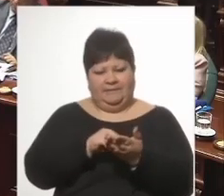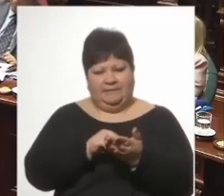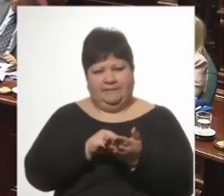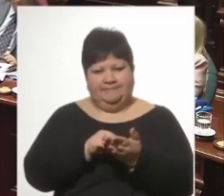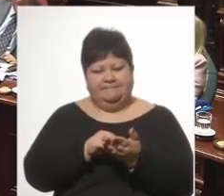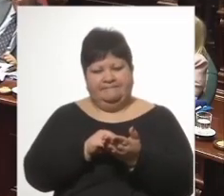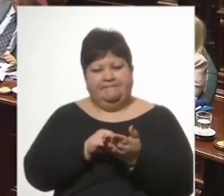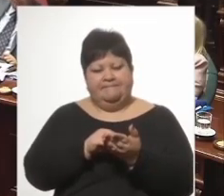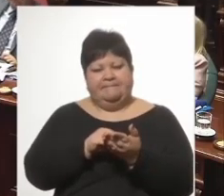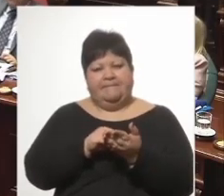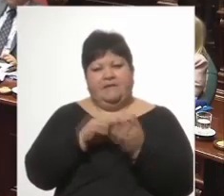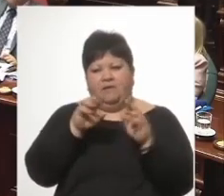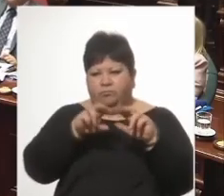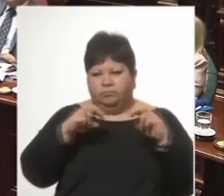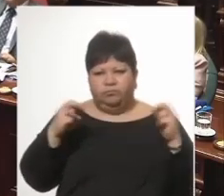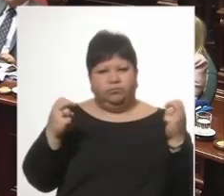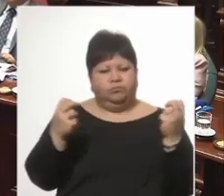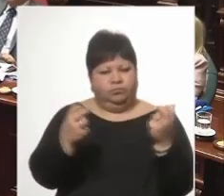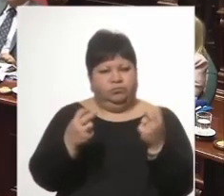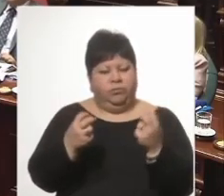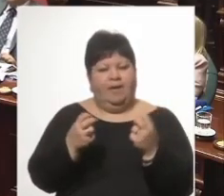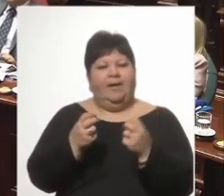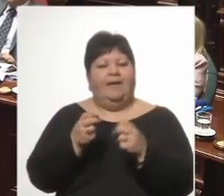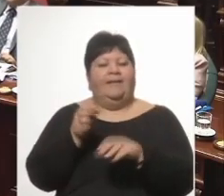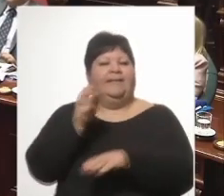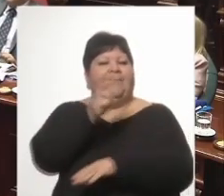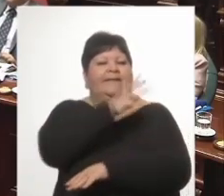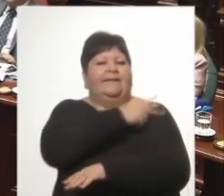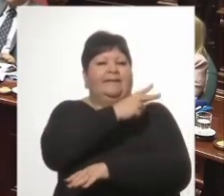conformado para juzgar al teniente general Gregorio Álvarez,